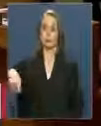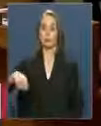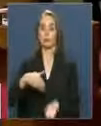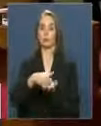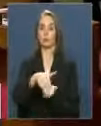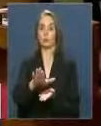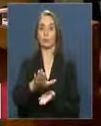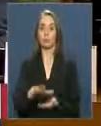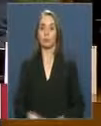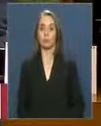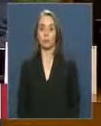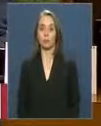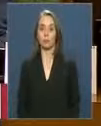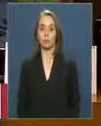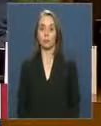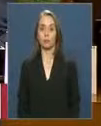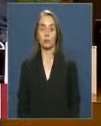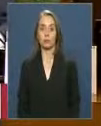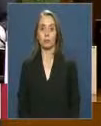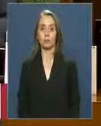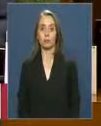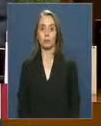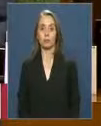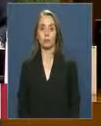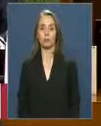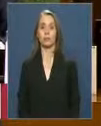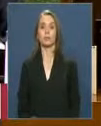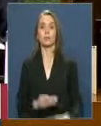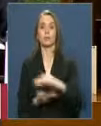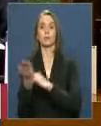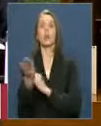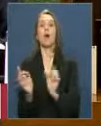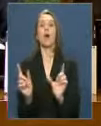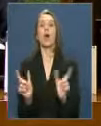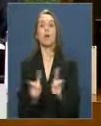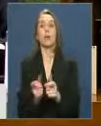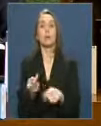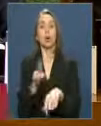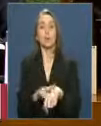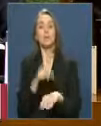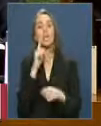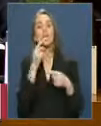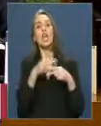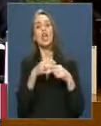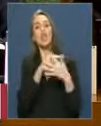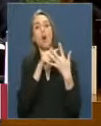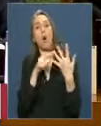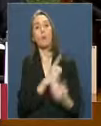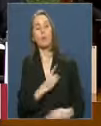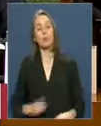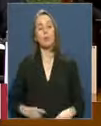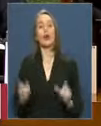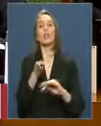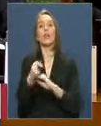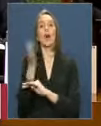Rechazado. Vamos a la comisión mixta, proponemos formular. Vamos a la comisión mixta, propongo integrar la comisión mixta encargada de resolver